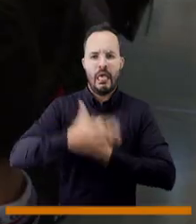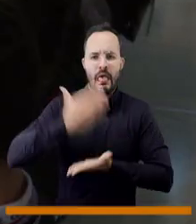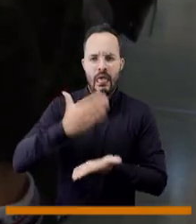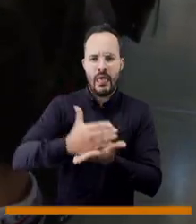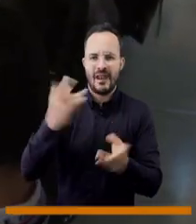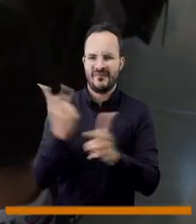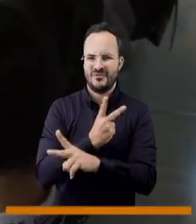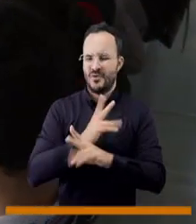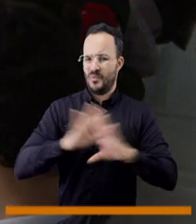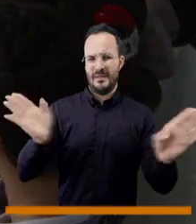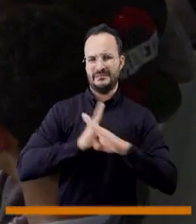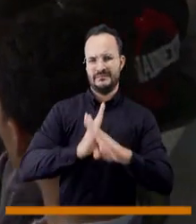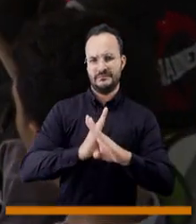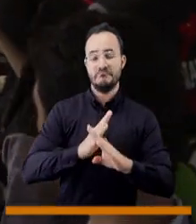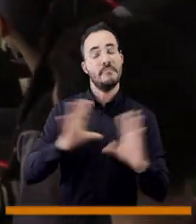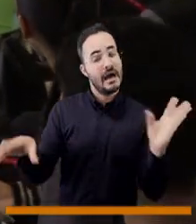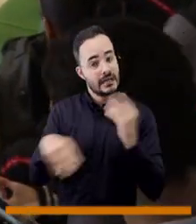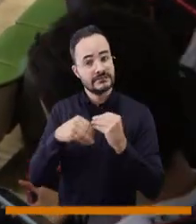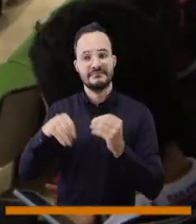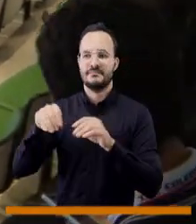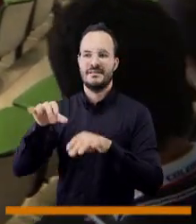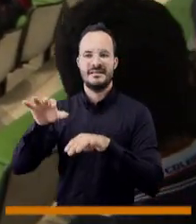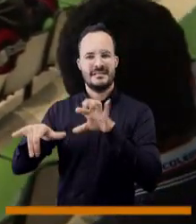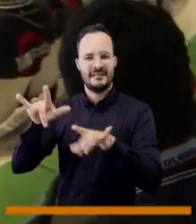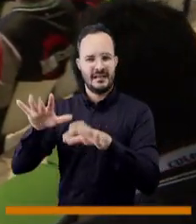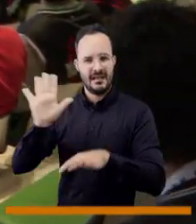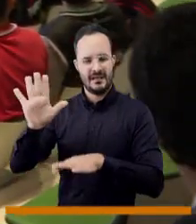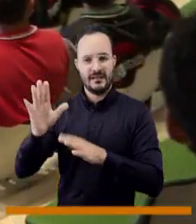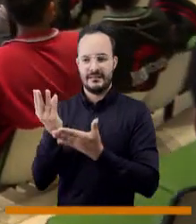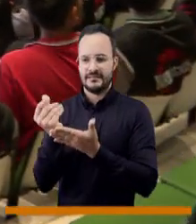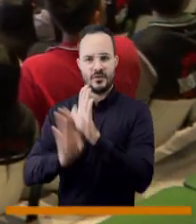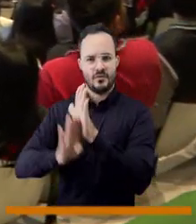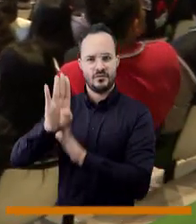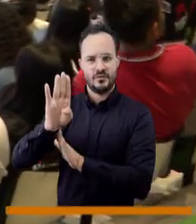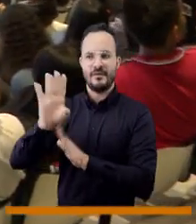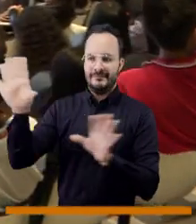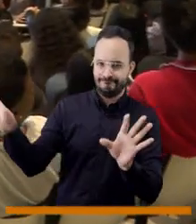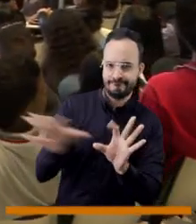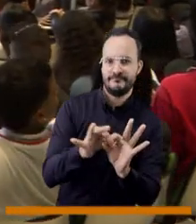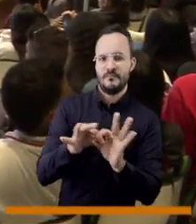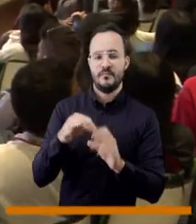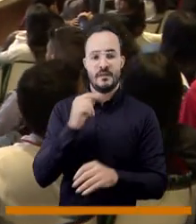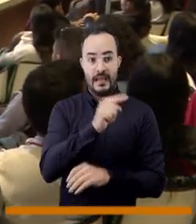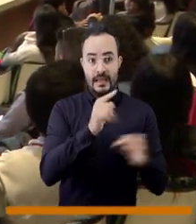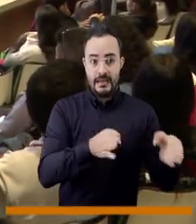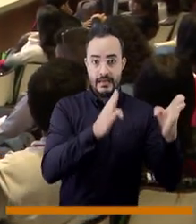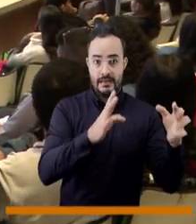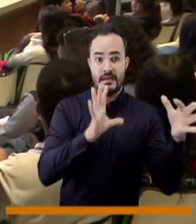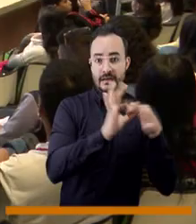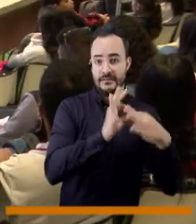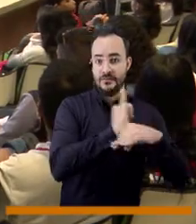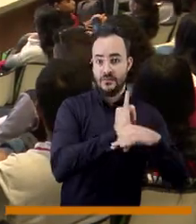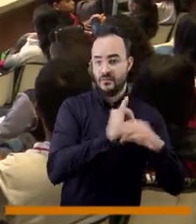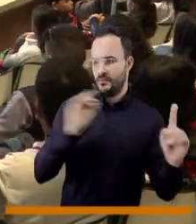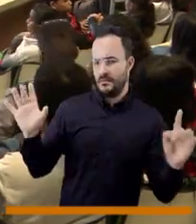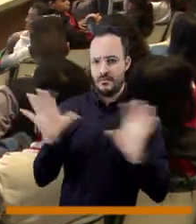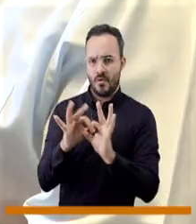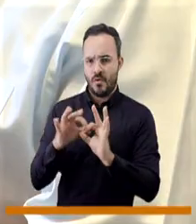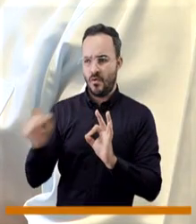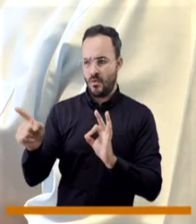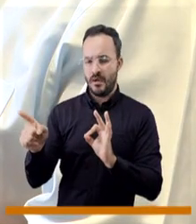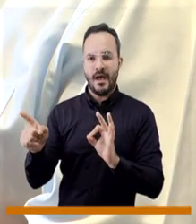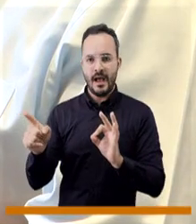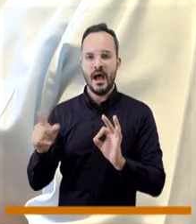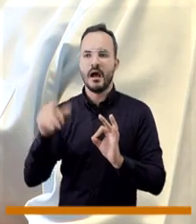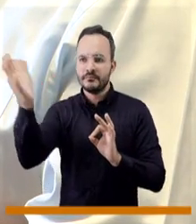evitar violencias, pero además que se vincule la Secretaría de Desarrollo Económico para que se articule Loyola con toda